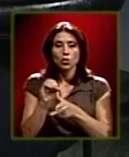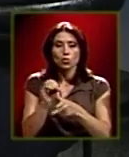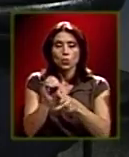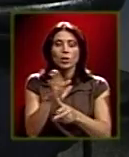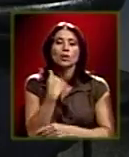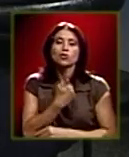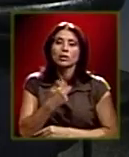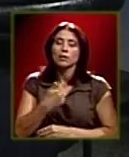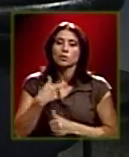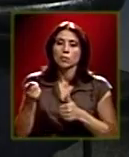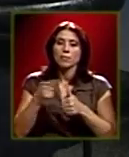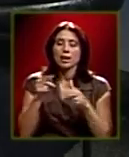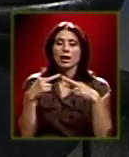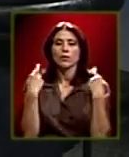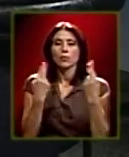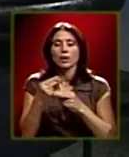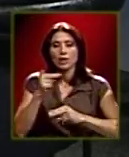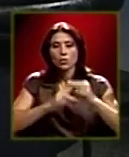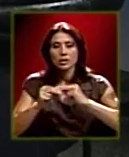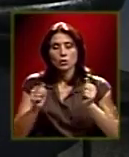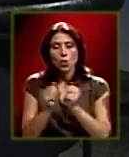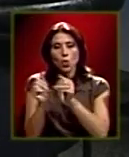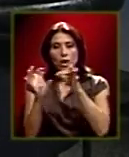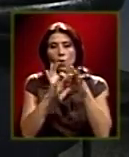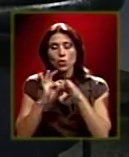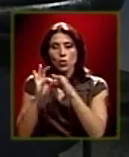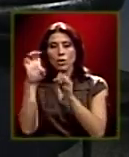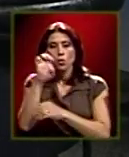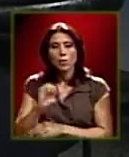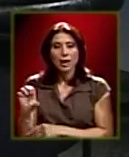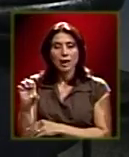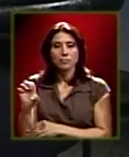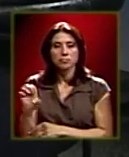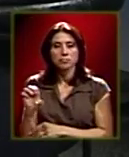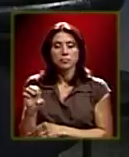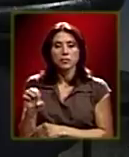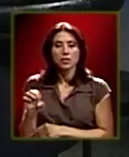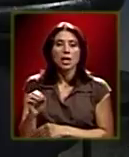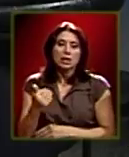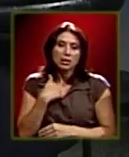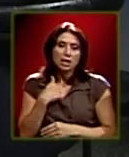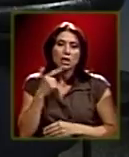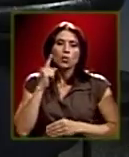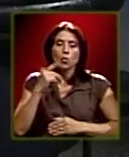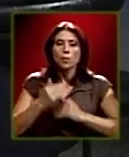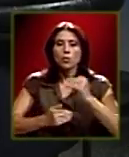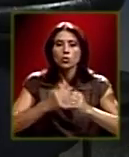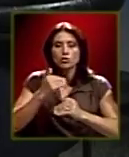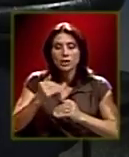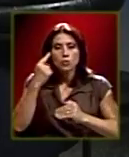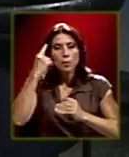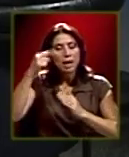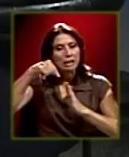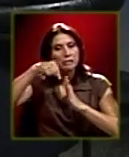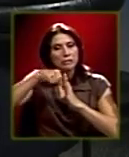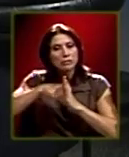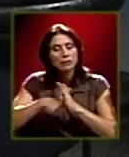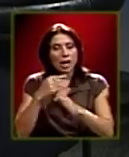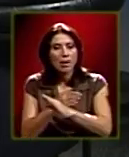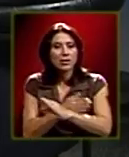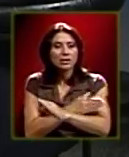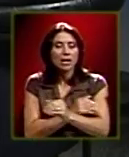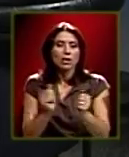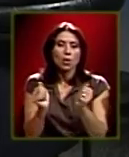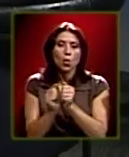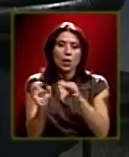de negociación con la Unión Europea, pasando por un proceso de intensificar más, de avanzar más con la Unión